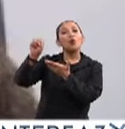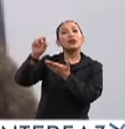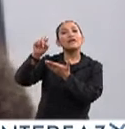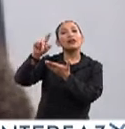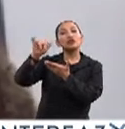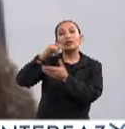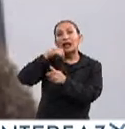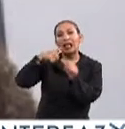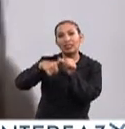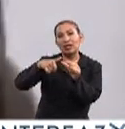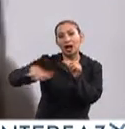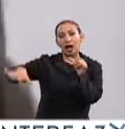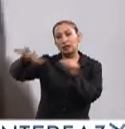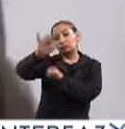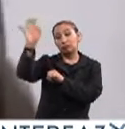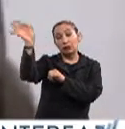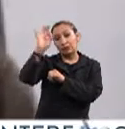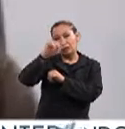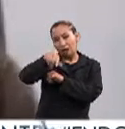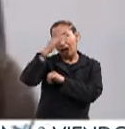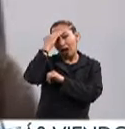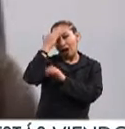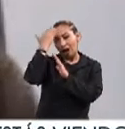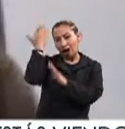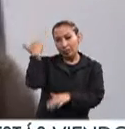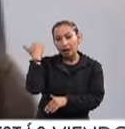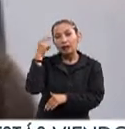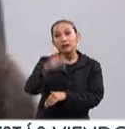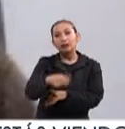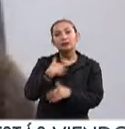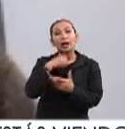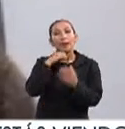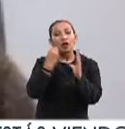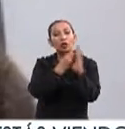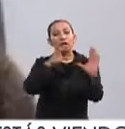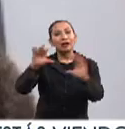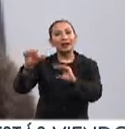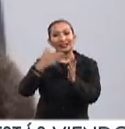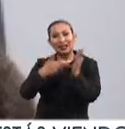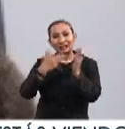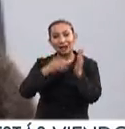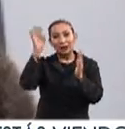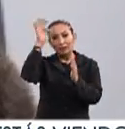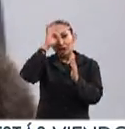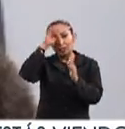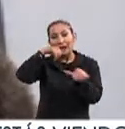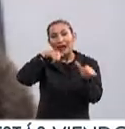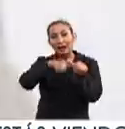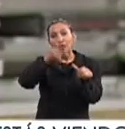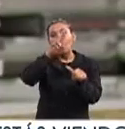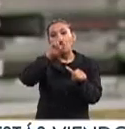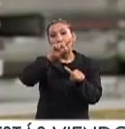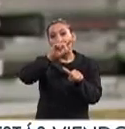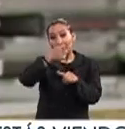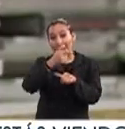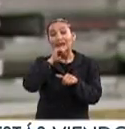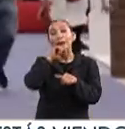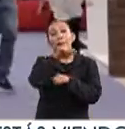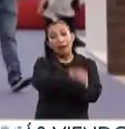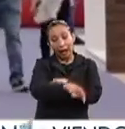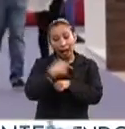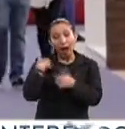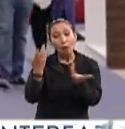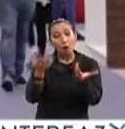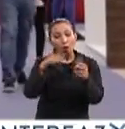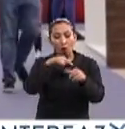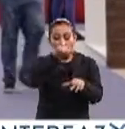de Letras, que probablemente ustedes conocen, va a impartir un taller en la Facultad de Filosofía y Letras de la UDG, entonces también vamos a